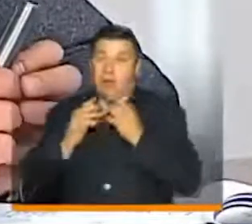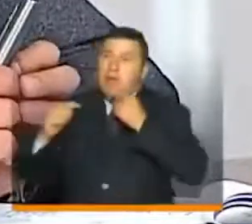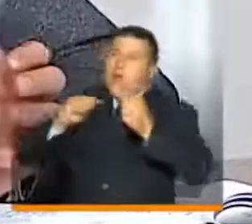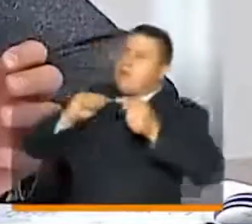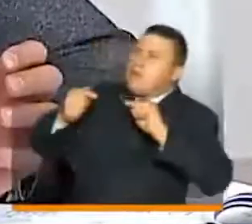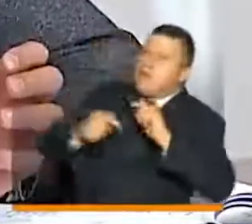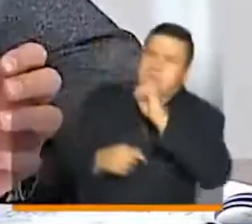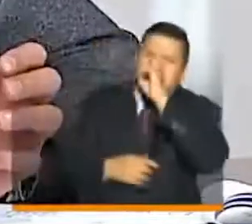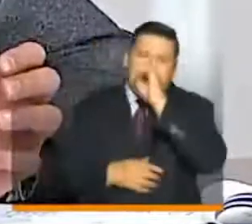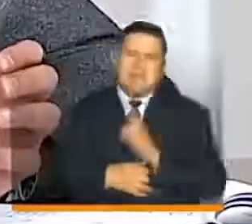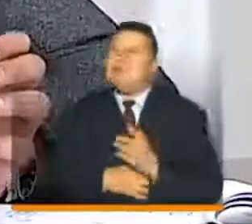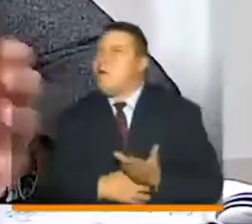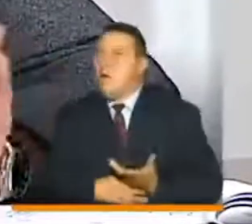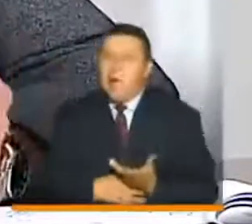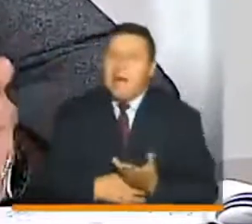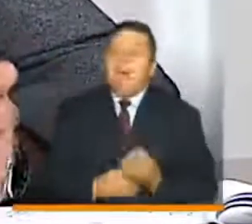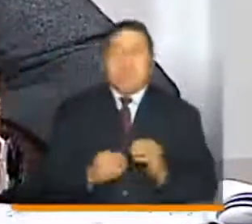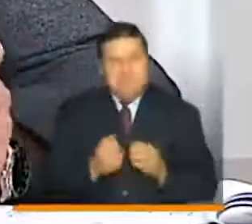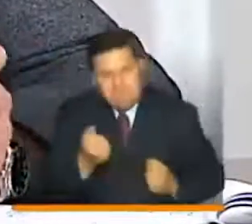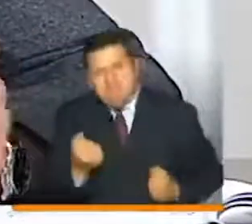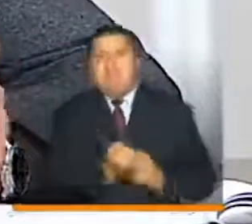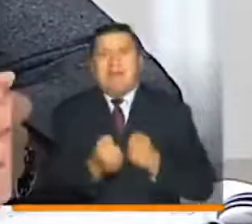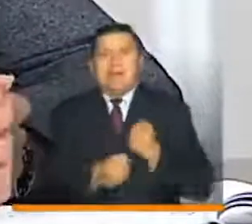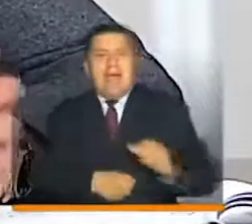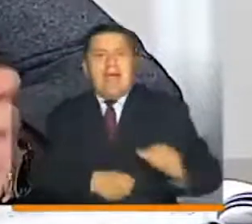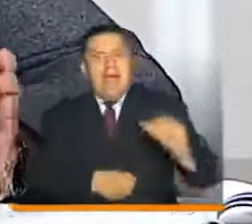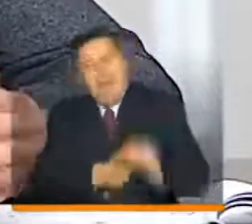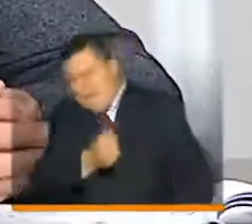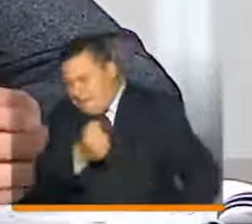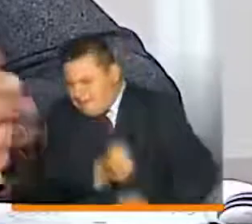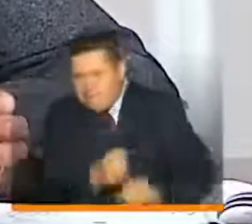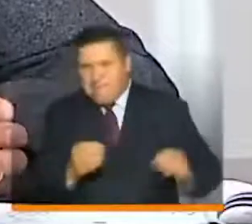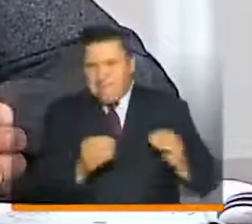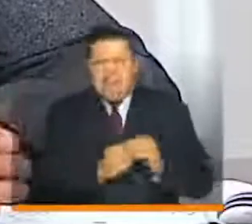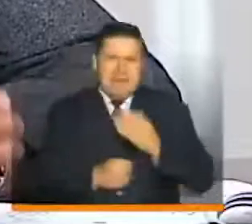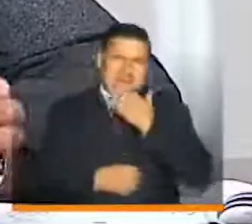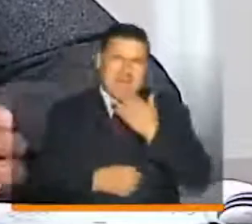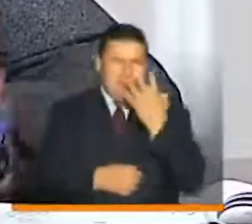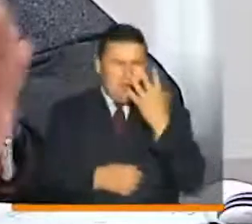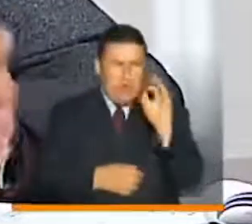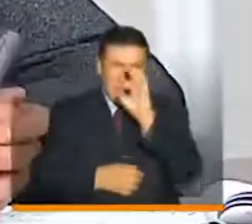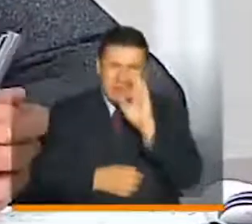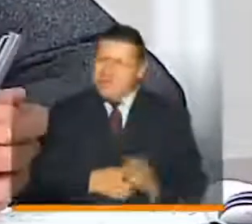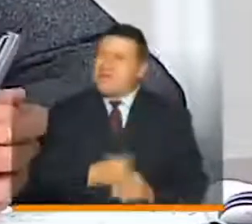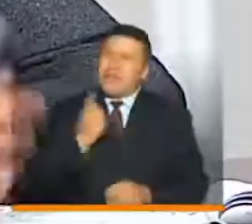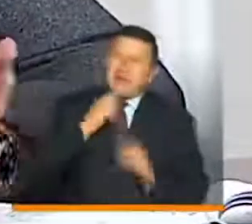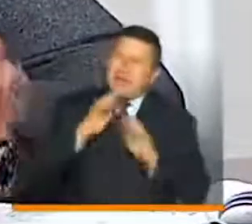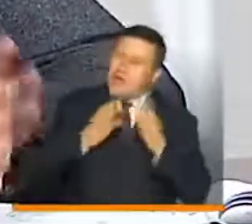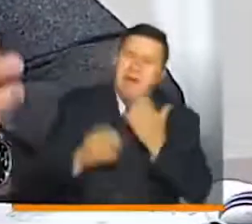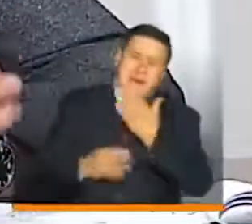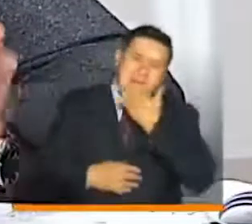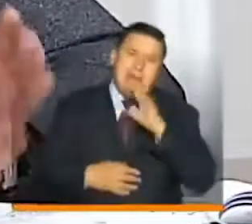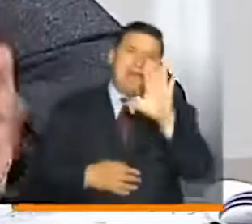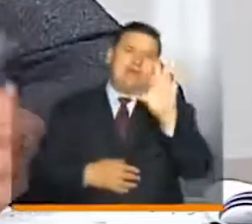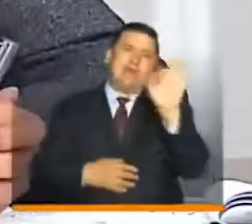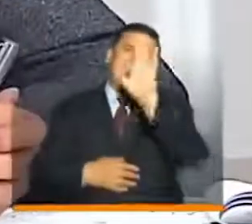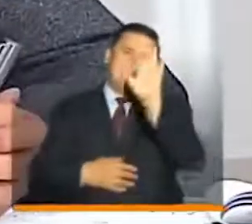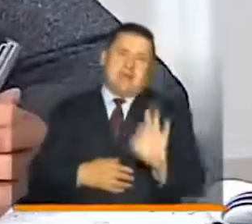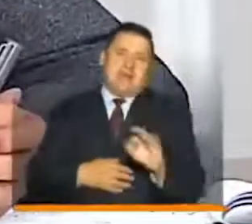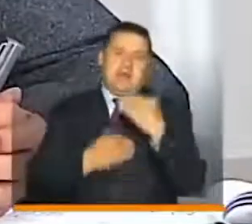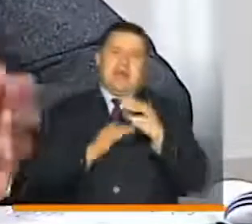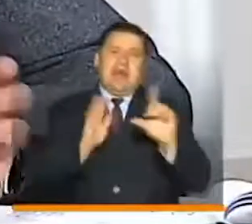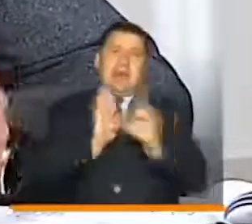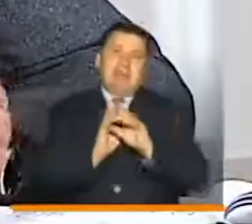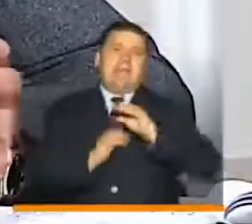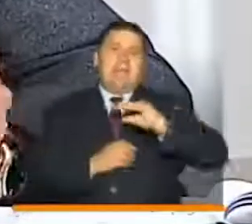decisión de apoyar más el empleo de las mujeres. Entonces, en vez de pagar ese 40%, se va a pagar un 50% de salario